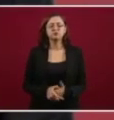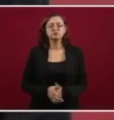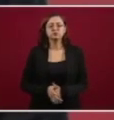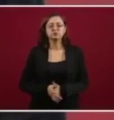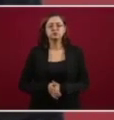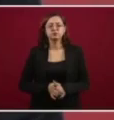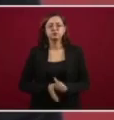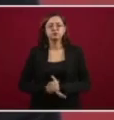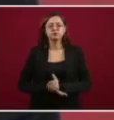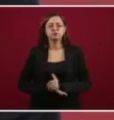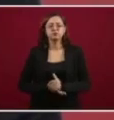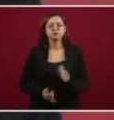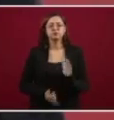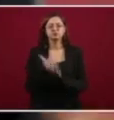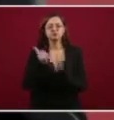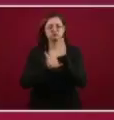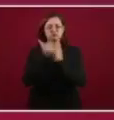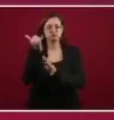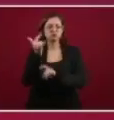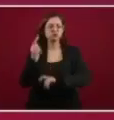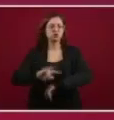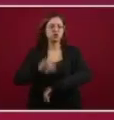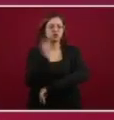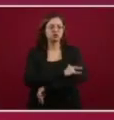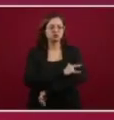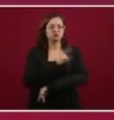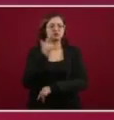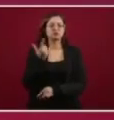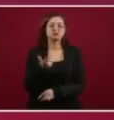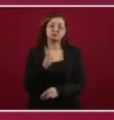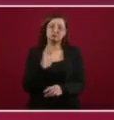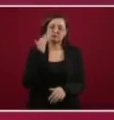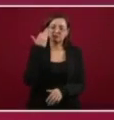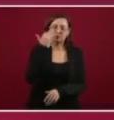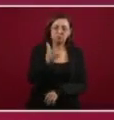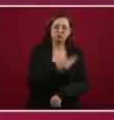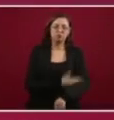lo del aeropuerto, que nos llevó tiempo.